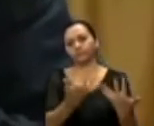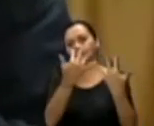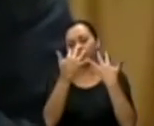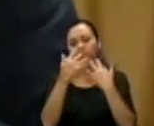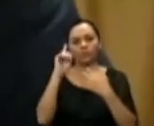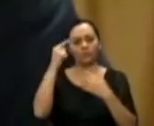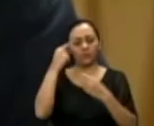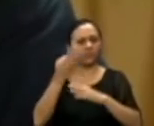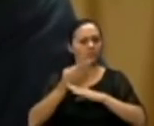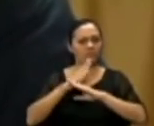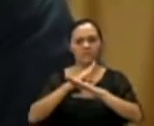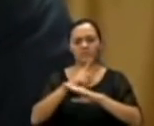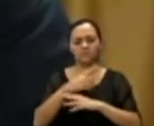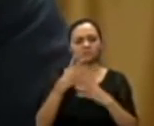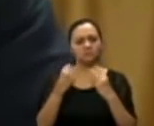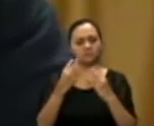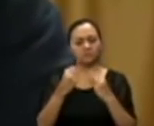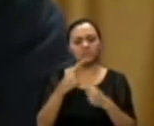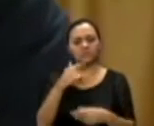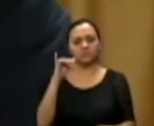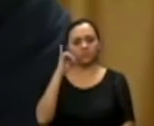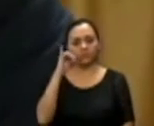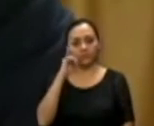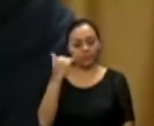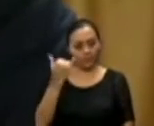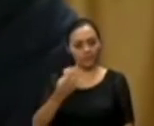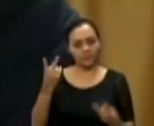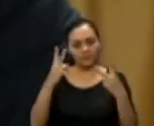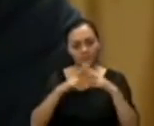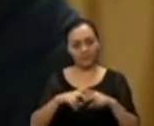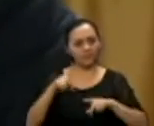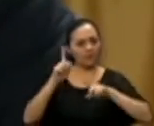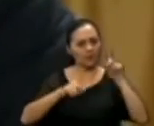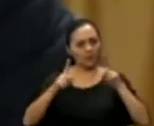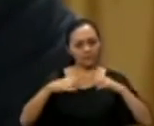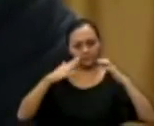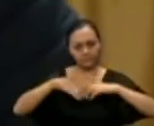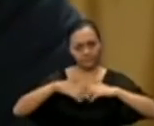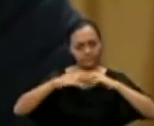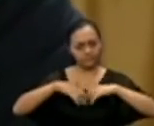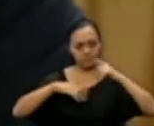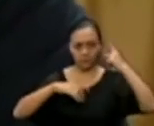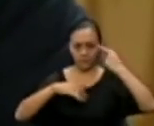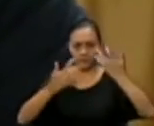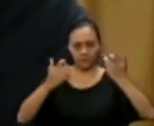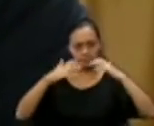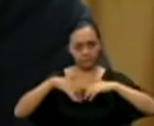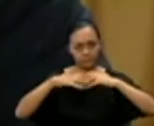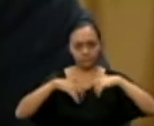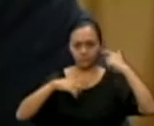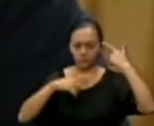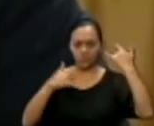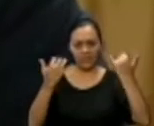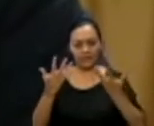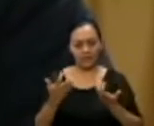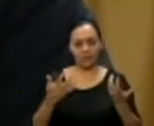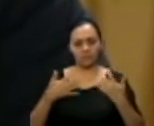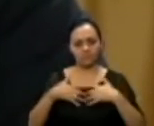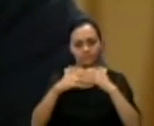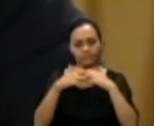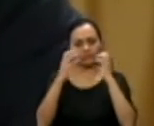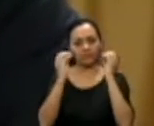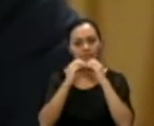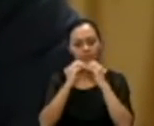gobierno a su presidente y como están dispuestos a salir ahora frente a los intentos de y desestabilizar el gobierno tengo un cariño inmenso